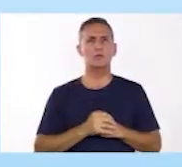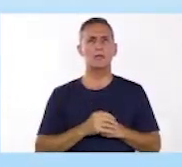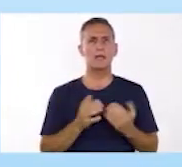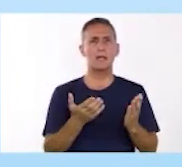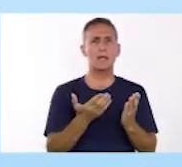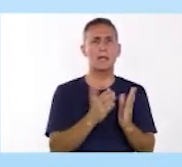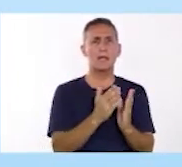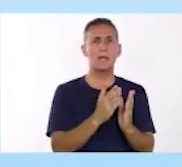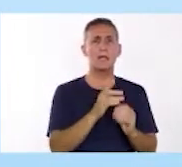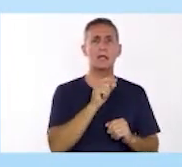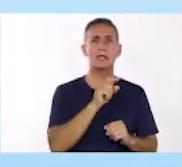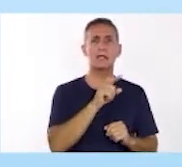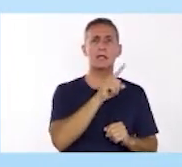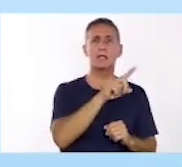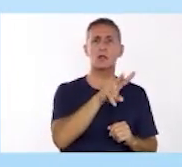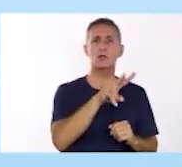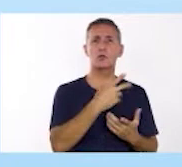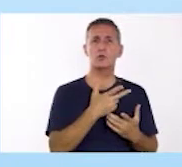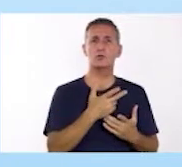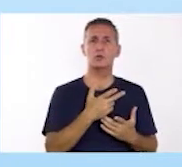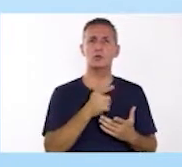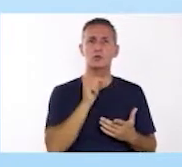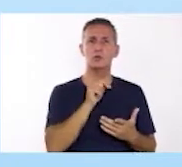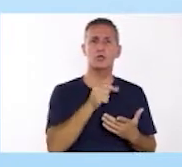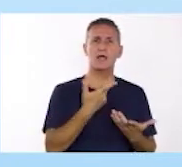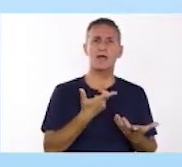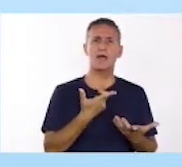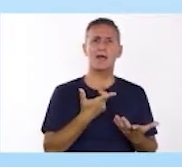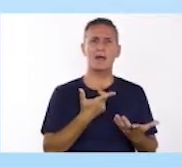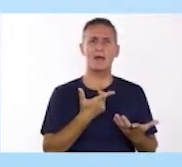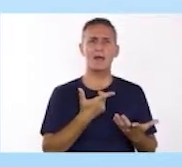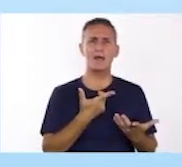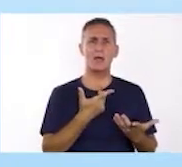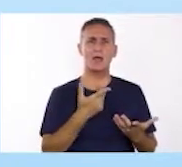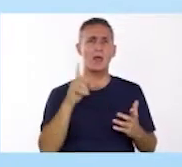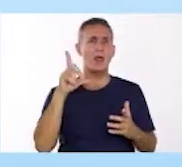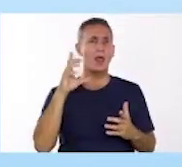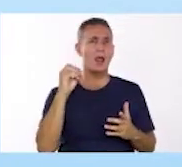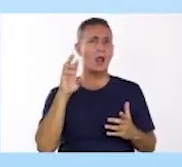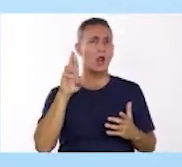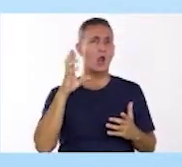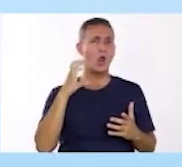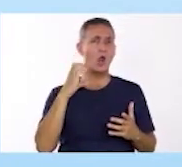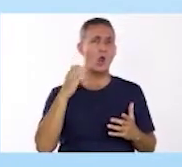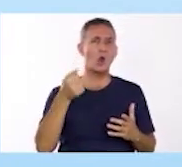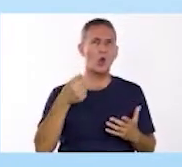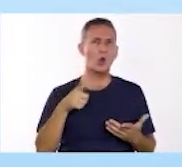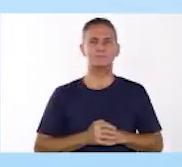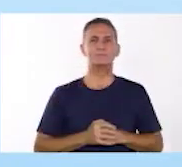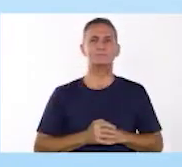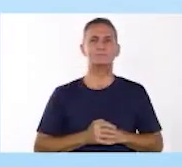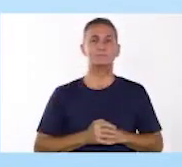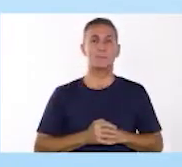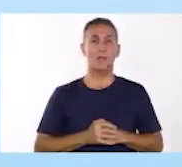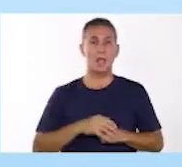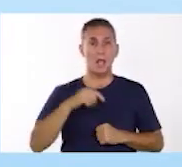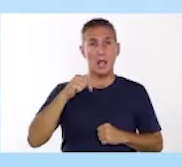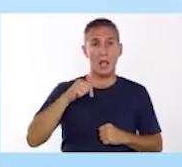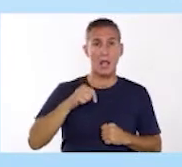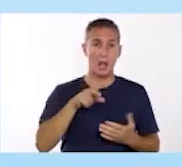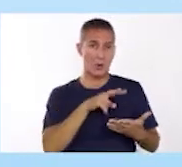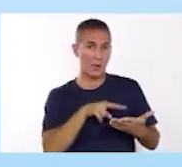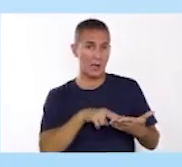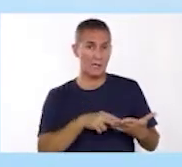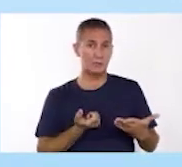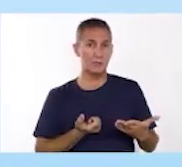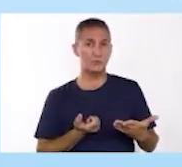en la página 12, ¿qué nos dice al respecto de Federico García Lorca? Vamos a hacer la